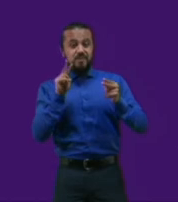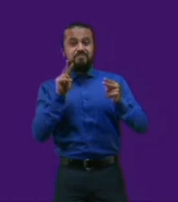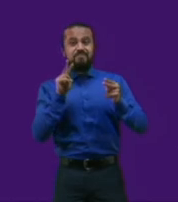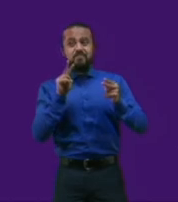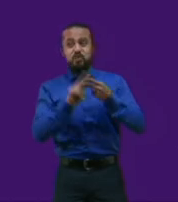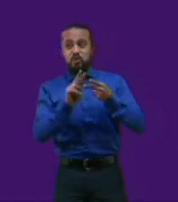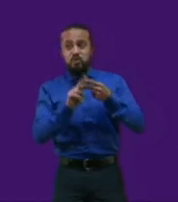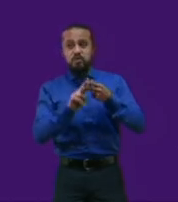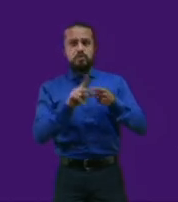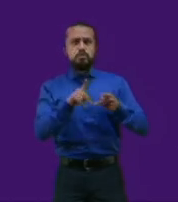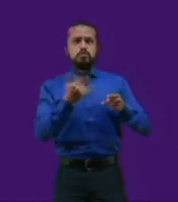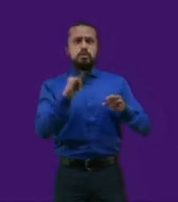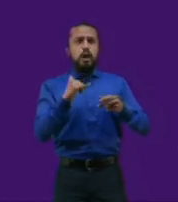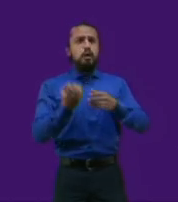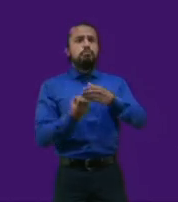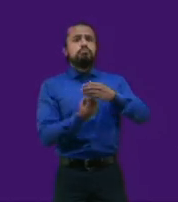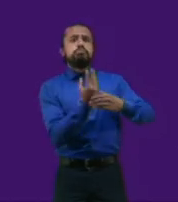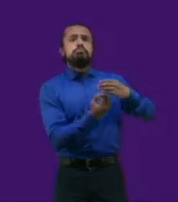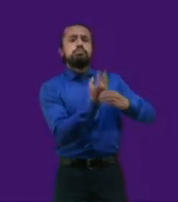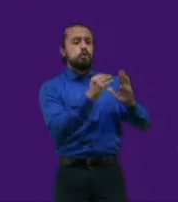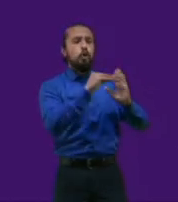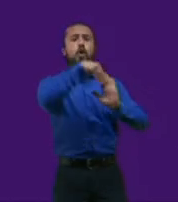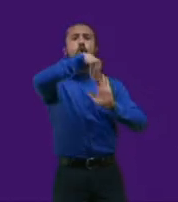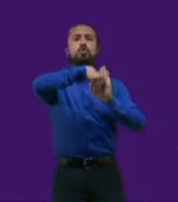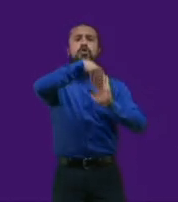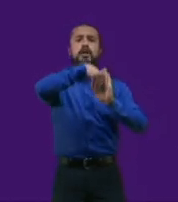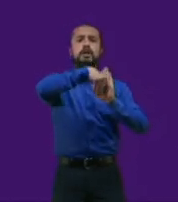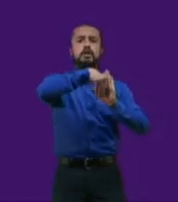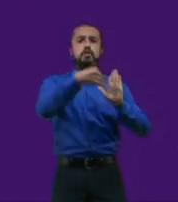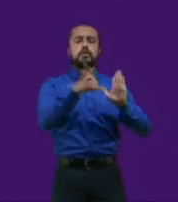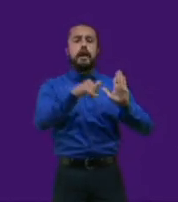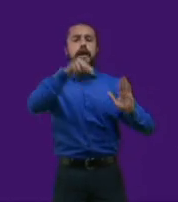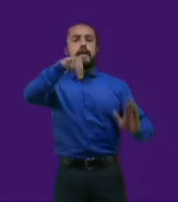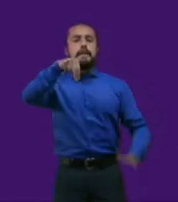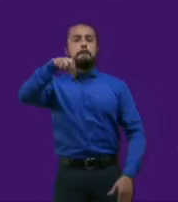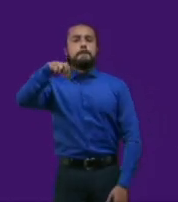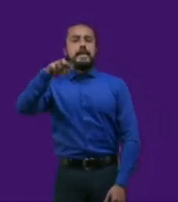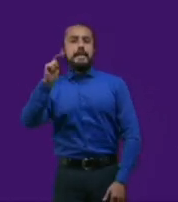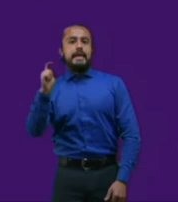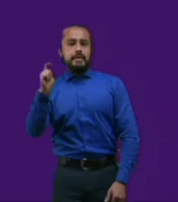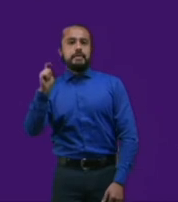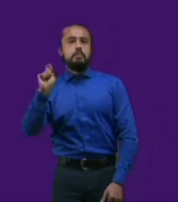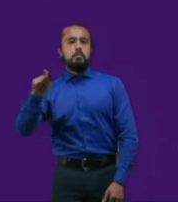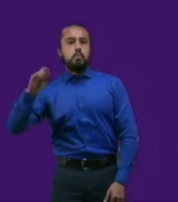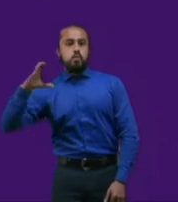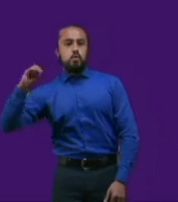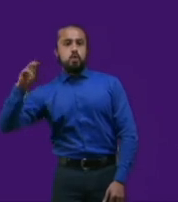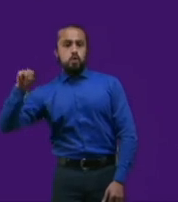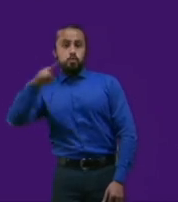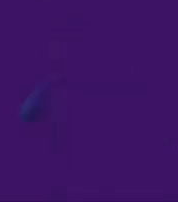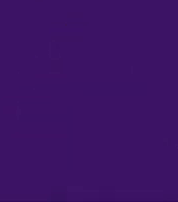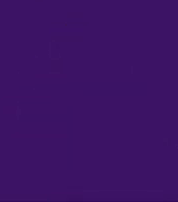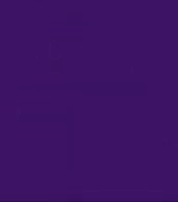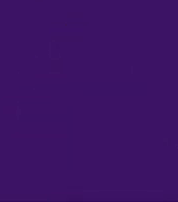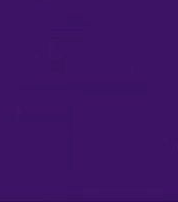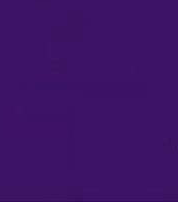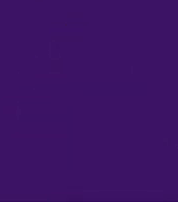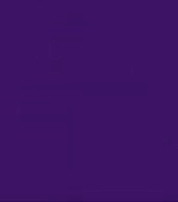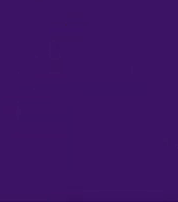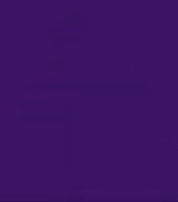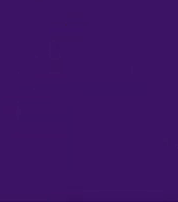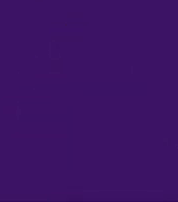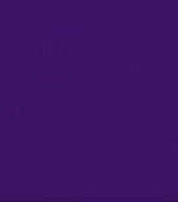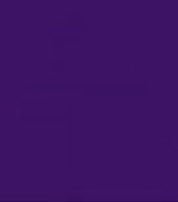crear contenidos gratis para emprendedores. Se llama nfx.com, entonces búscalos, nfx.com. También te recomiendo que mires los